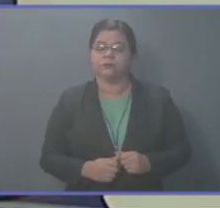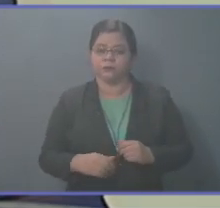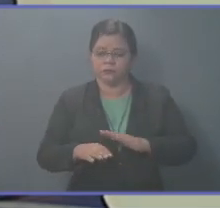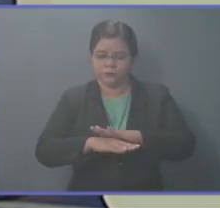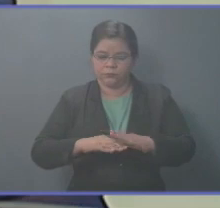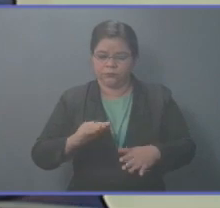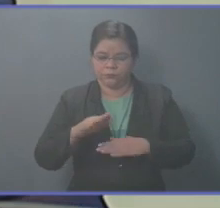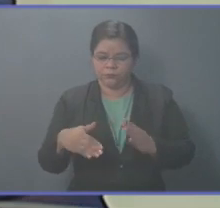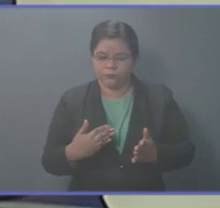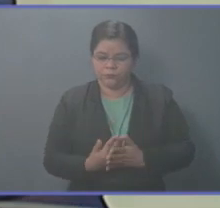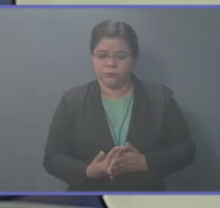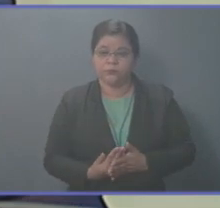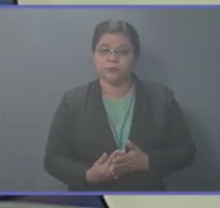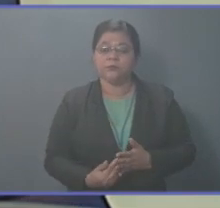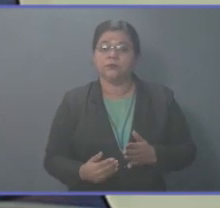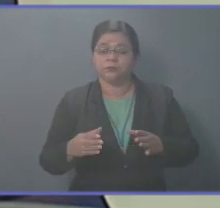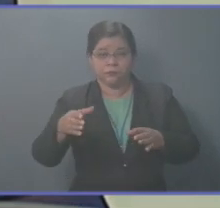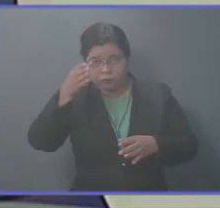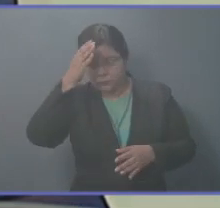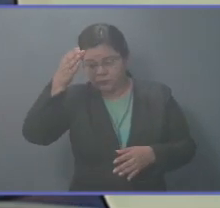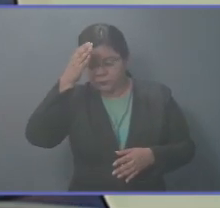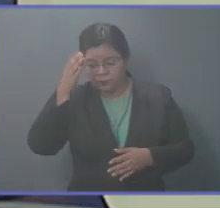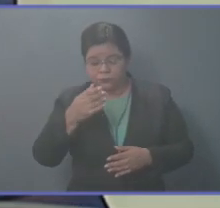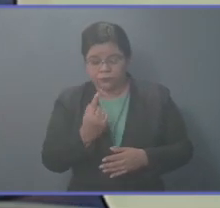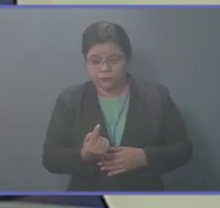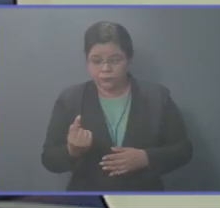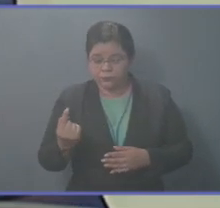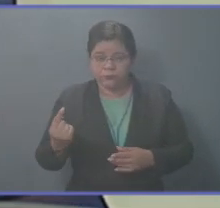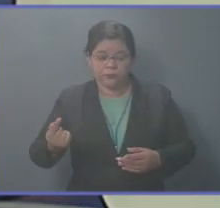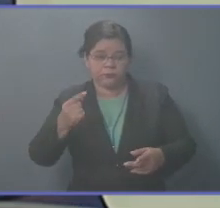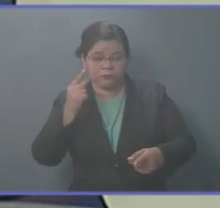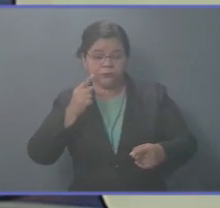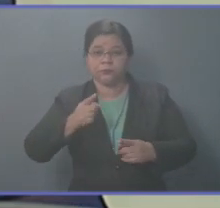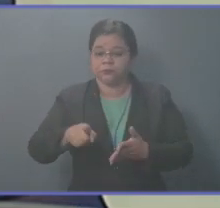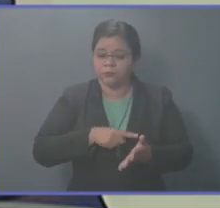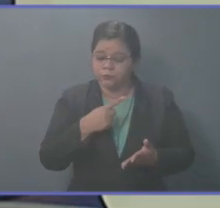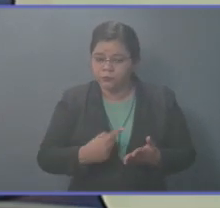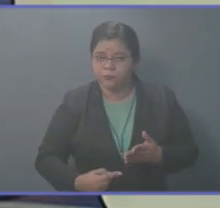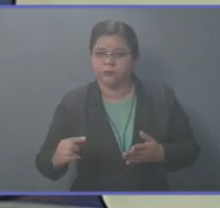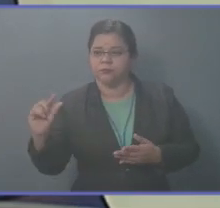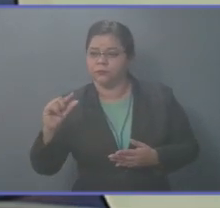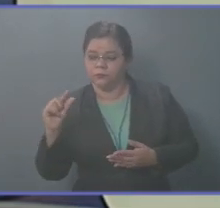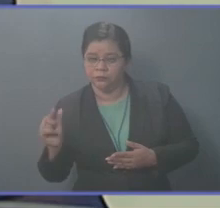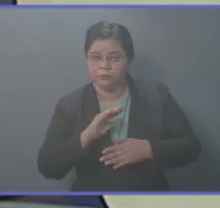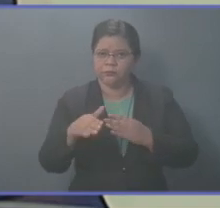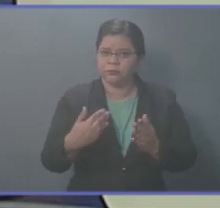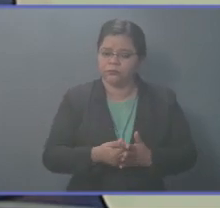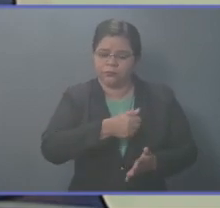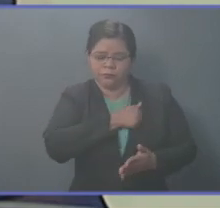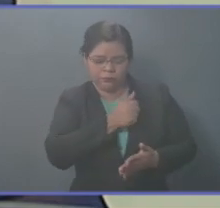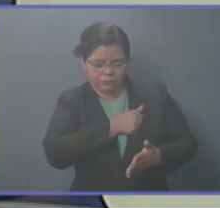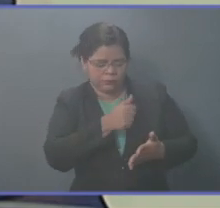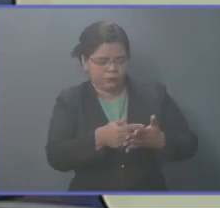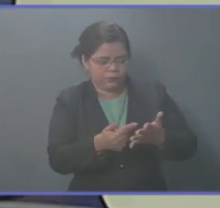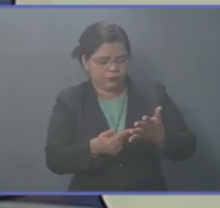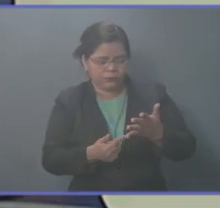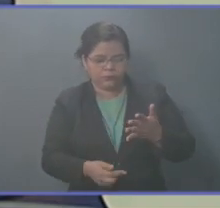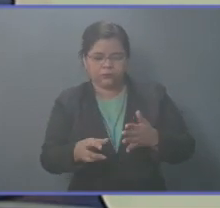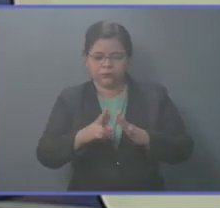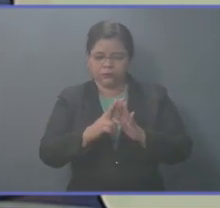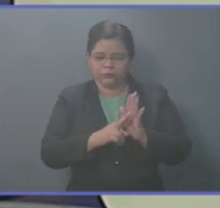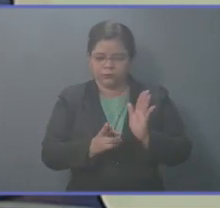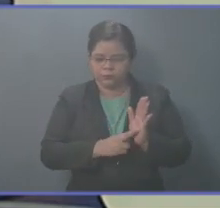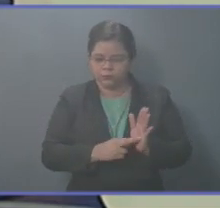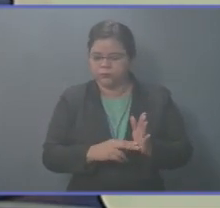acuerdo con esta conceptualización, los mandatos, prohibiciones, permisos y competencias que constituyen el contenido de las normas